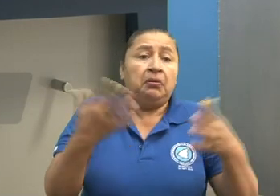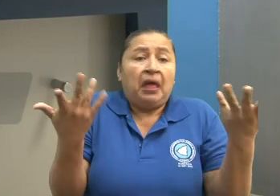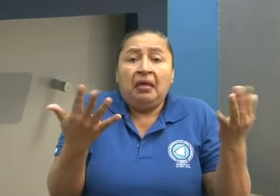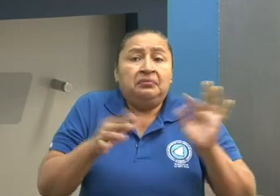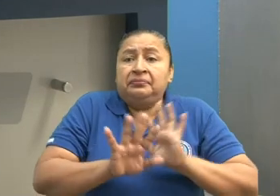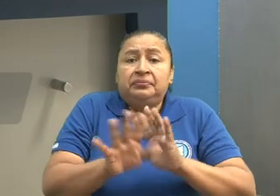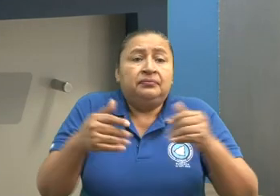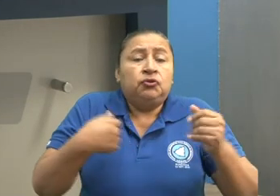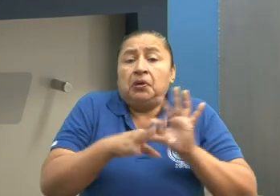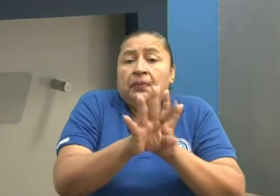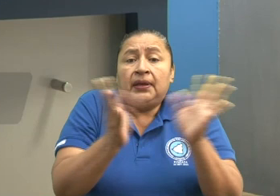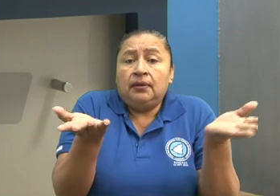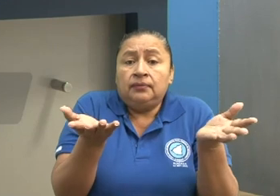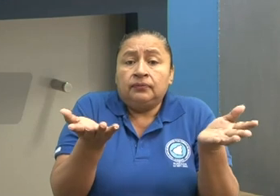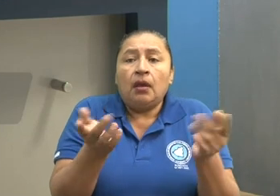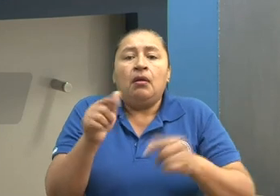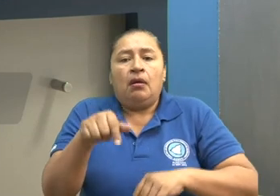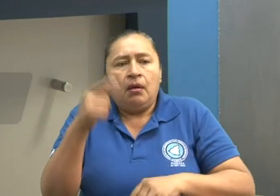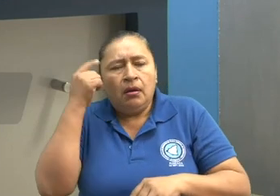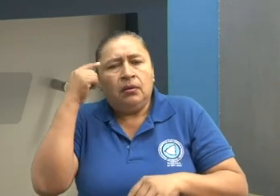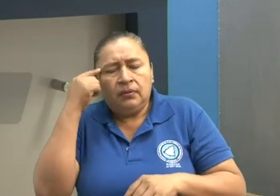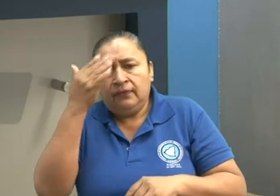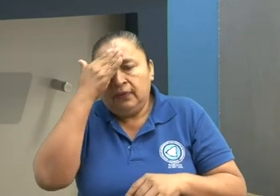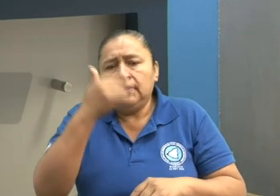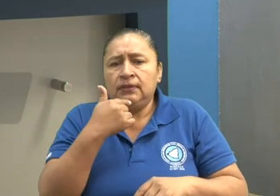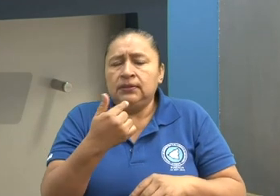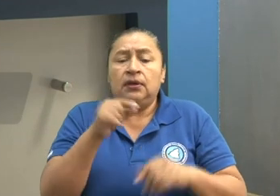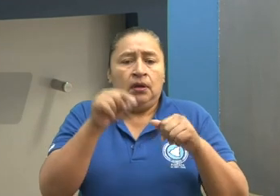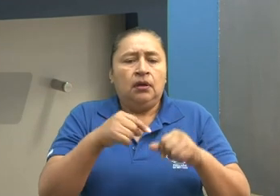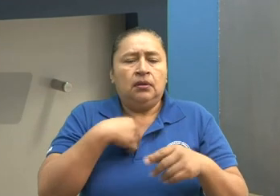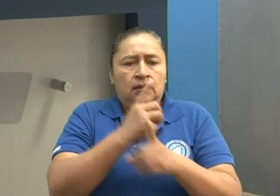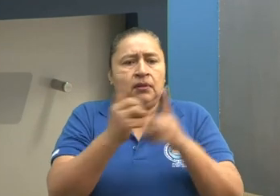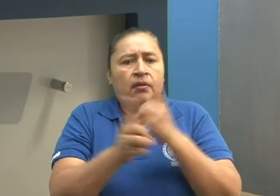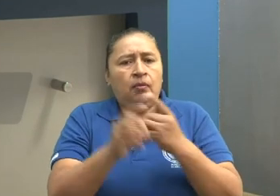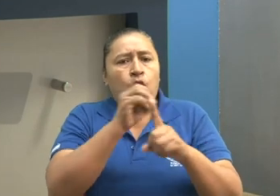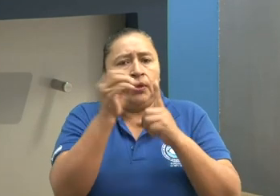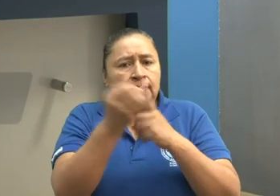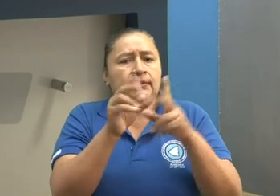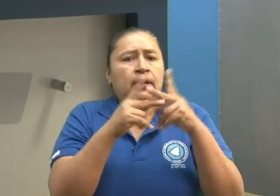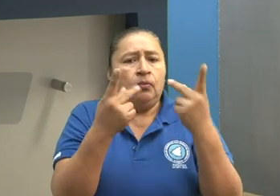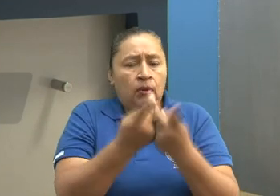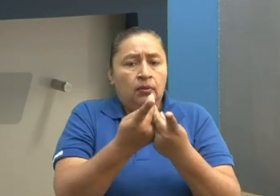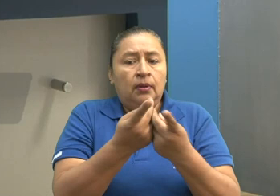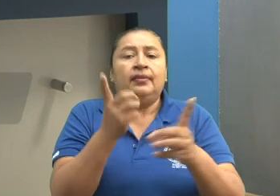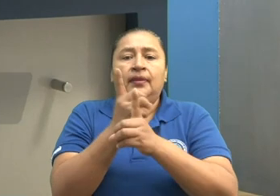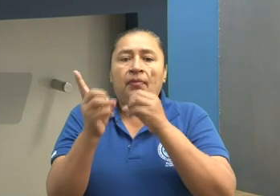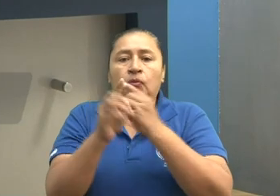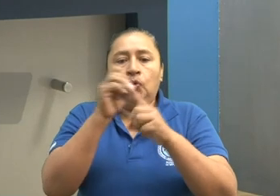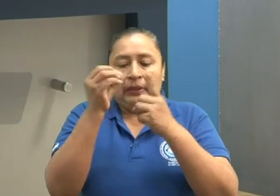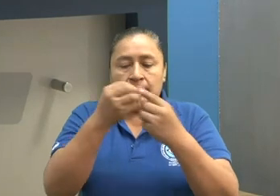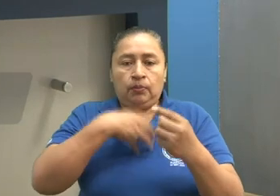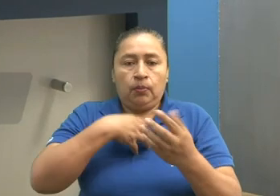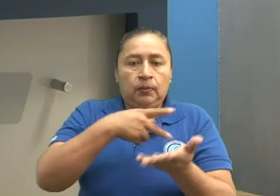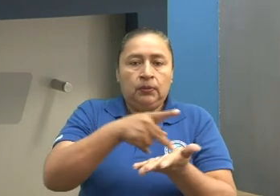22 de enero. Entonces el Frente plantea, bueno, tenemos que organizar al pueblo, tenemos que organizarnos nosotros para que realmente en un proceso,